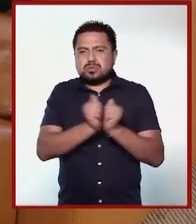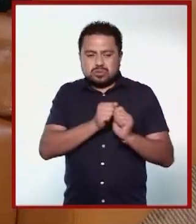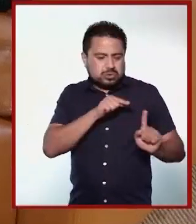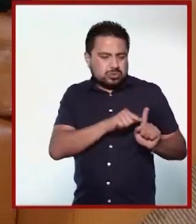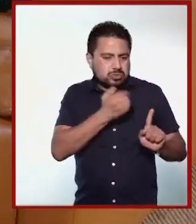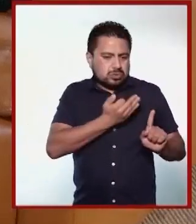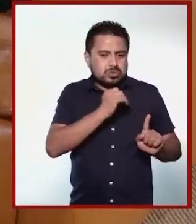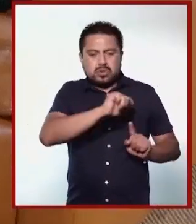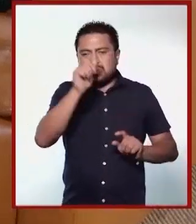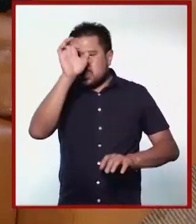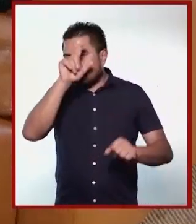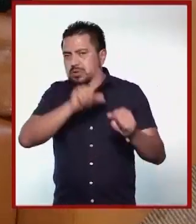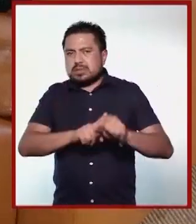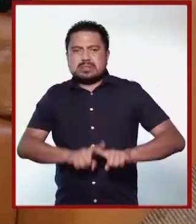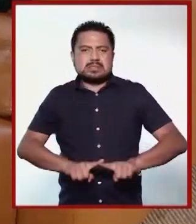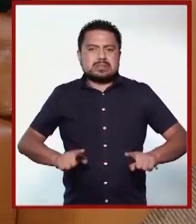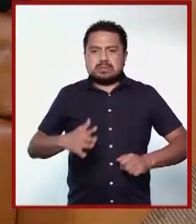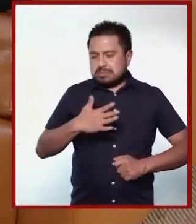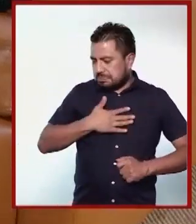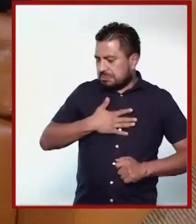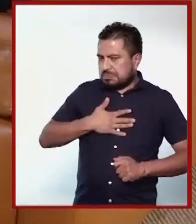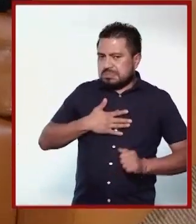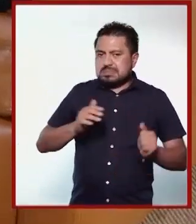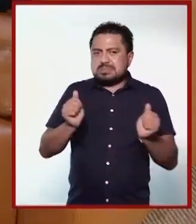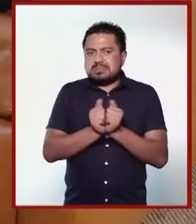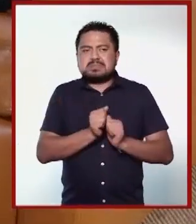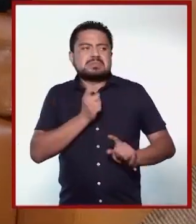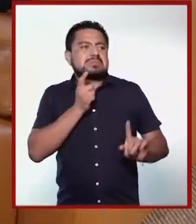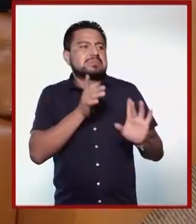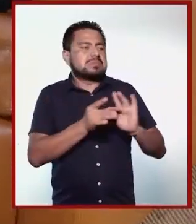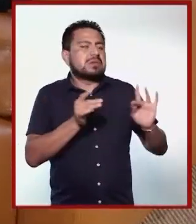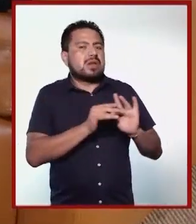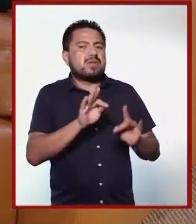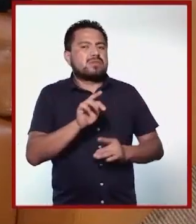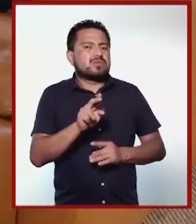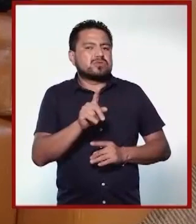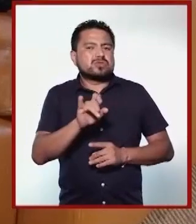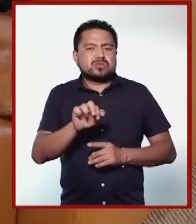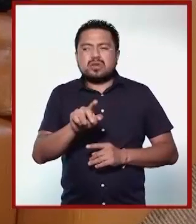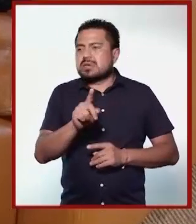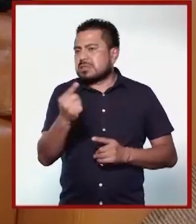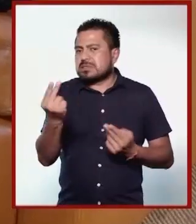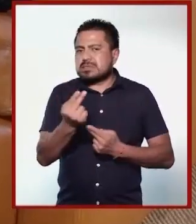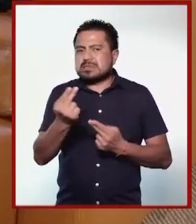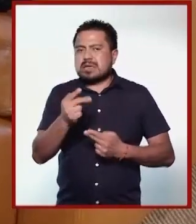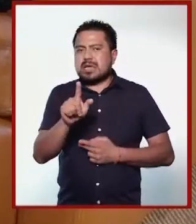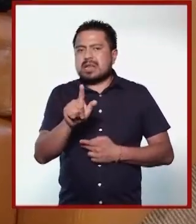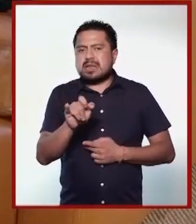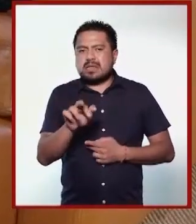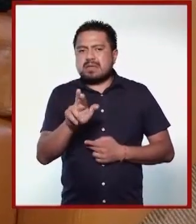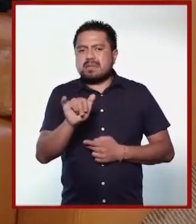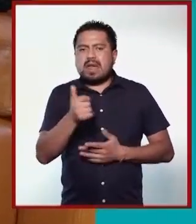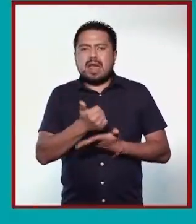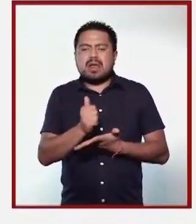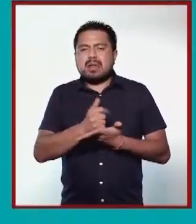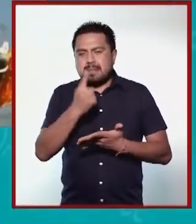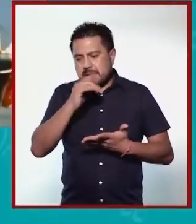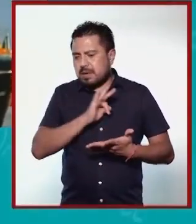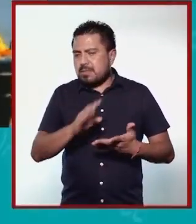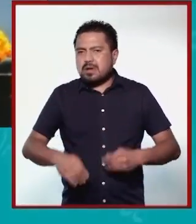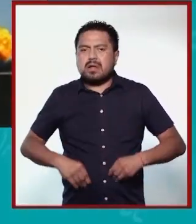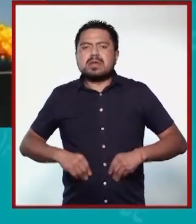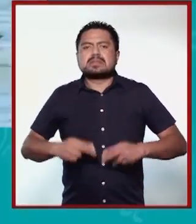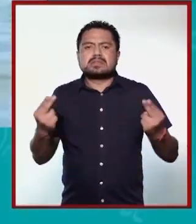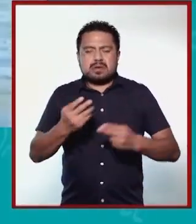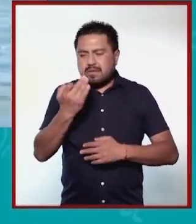Y en otra cultura muy distinta a la nuestra, Confucio dijo, necesito una libra de arroz para vivir y necesito